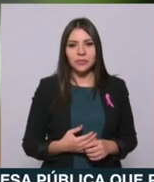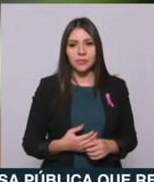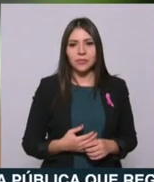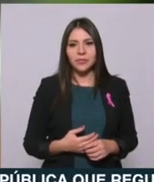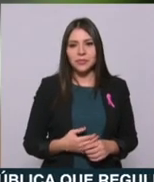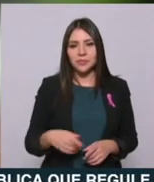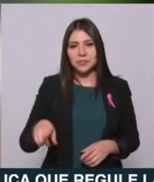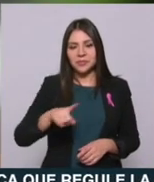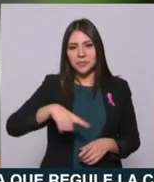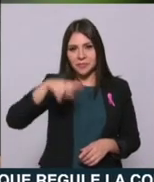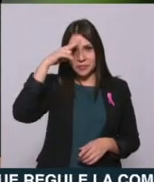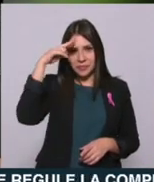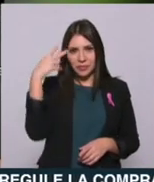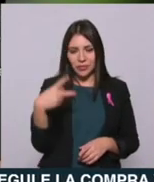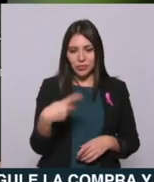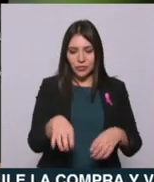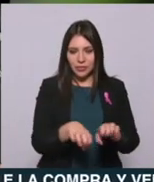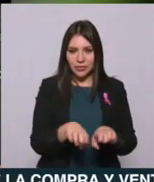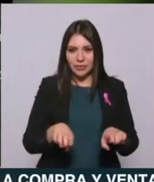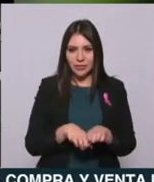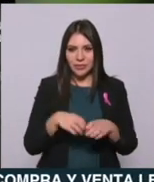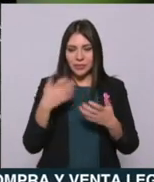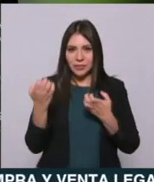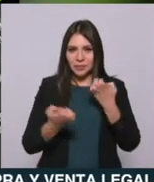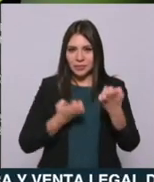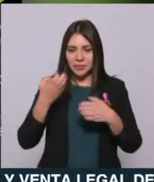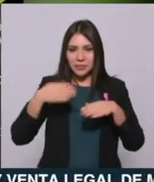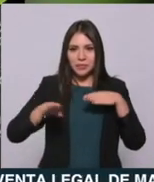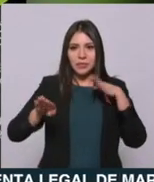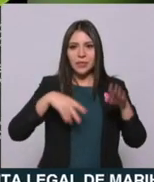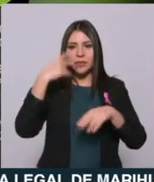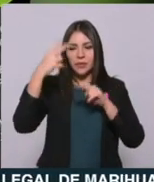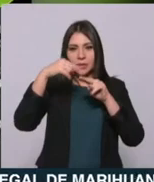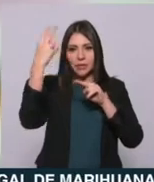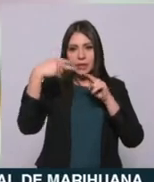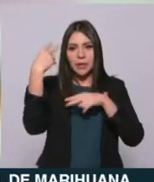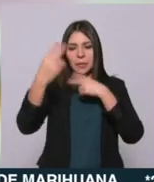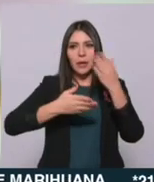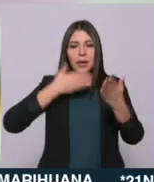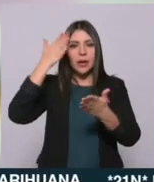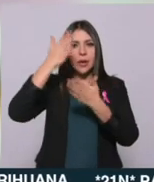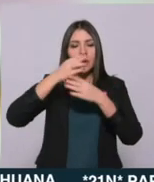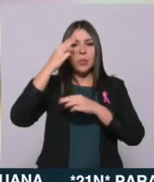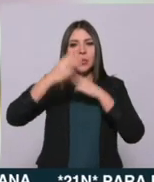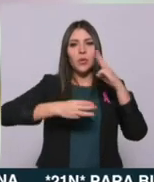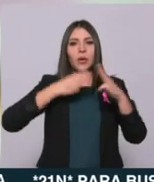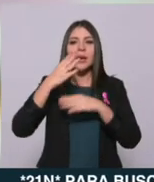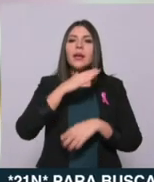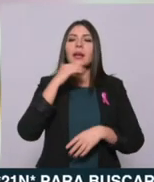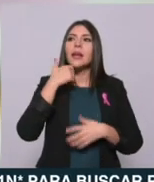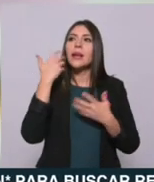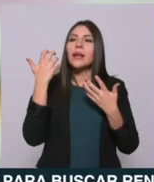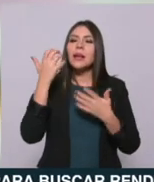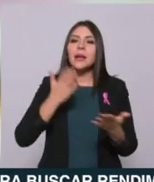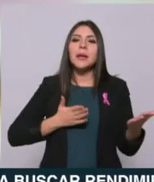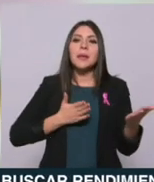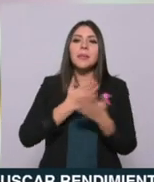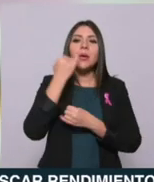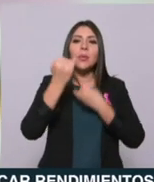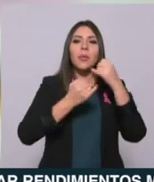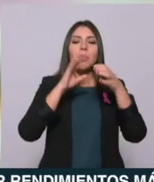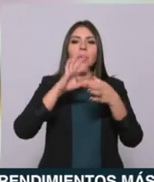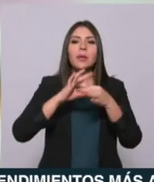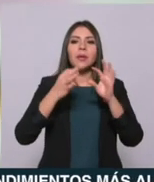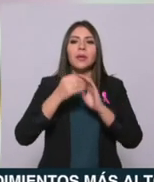El equipo mexicano de gimnasia artística acudirá el próximo fin de semana al Mundial de Stuttgart, Alemania, donde buscará conseguir un pase para los Juegos Olímpicos de